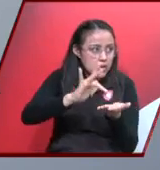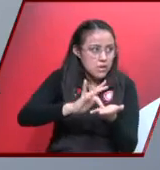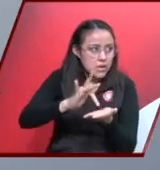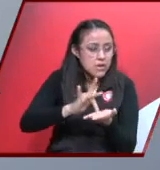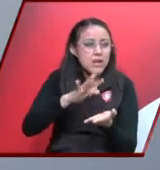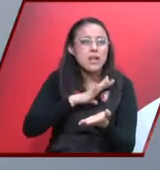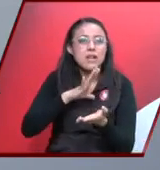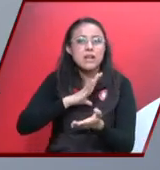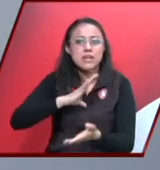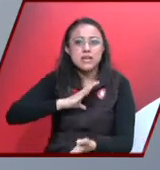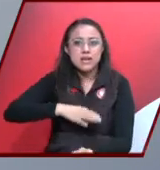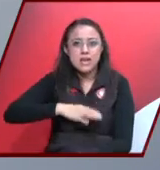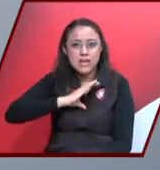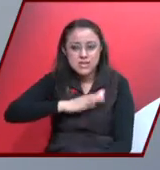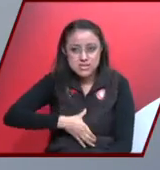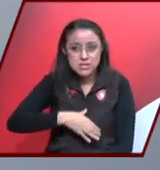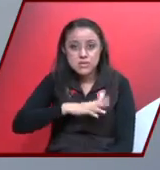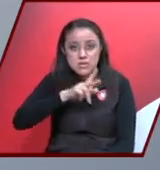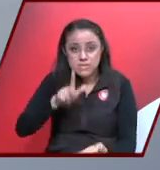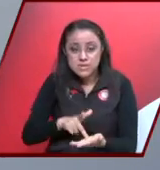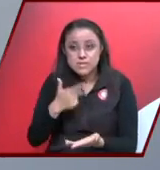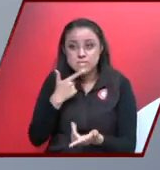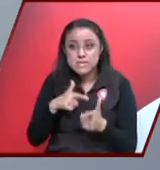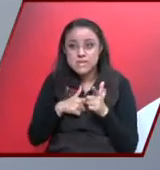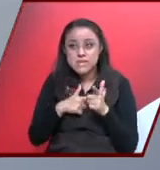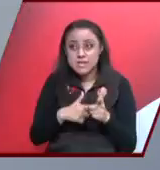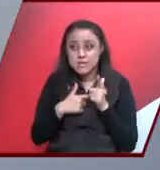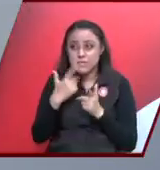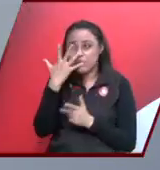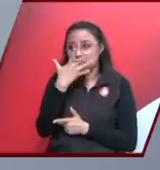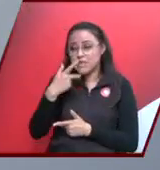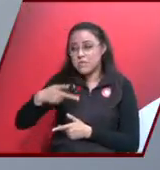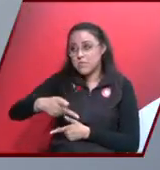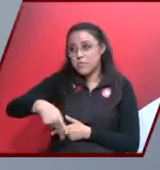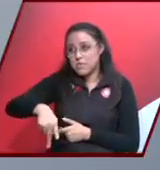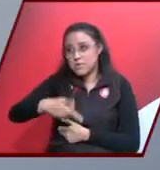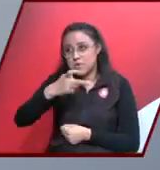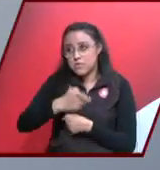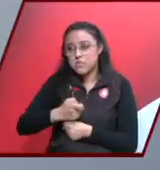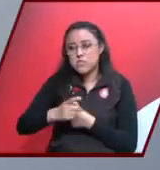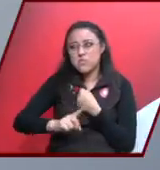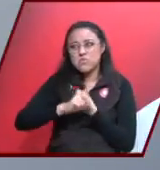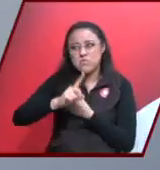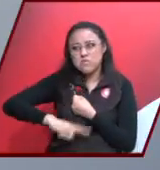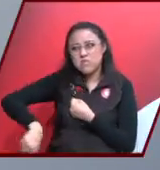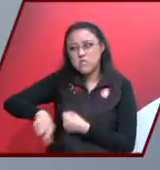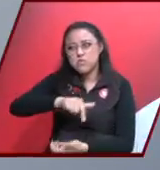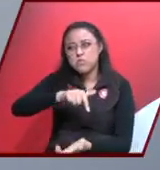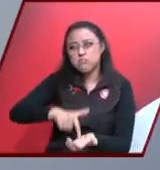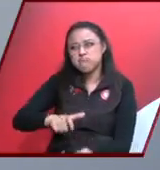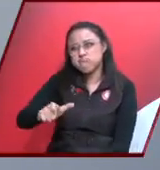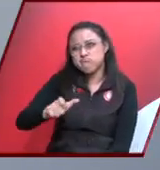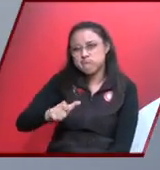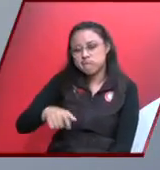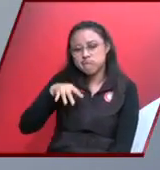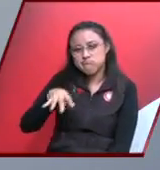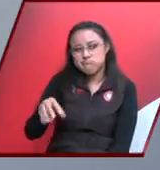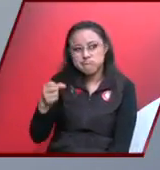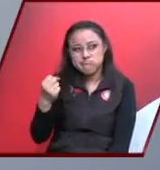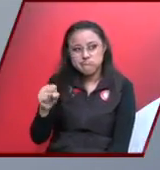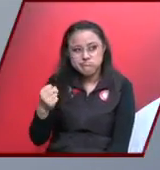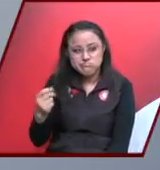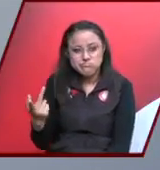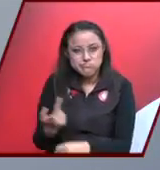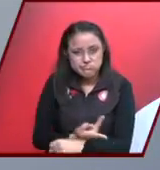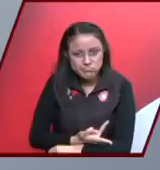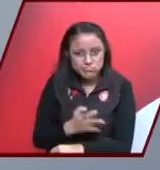por supuesto, reactivar la economía en este pueblo bellísimo, que fue uno de los segundos más afectados en la zona de Xochimilco el pasado 19 de septiembre,